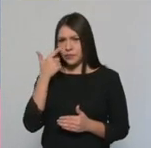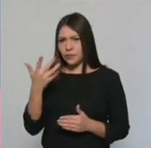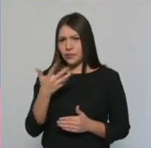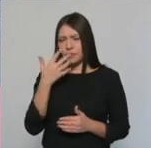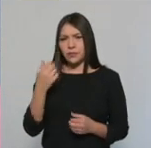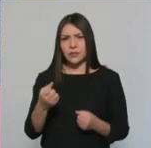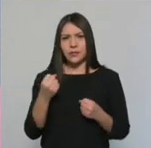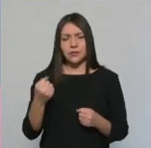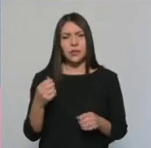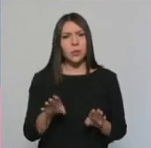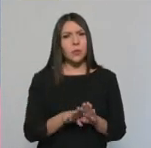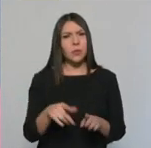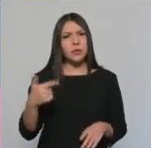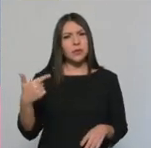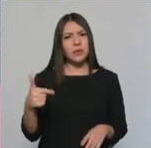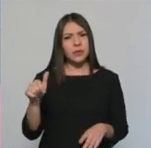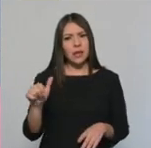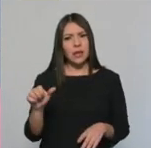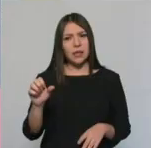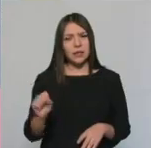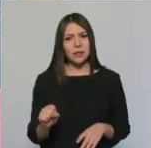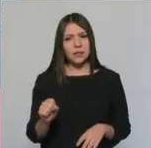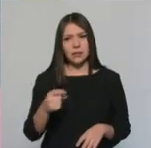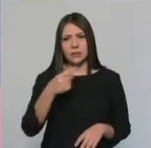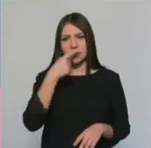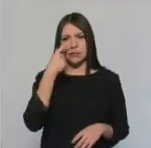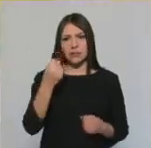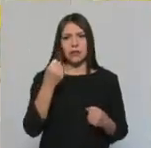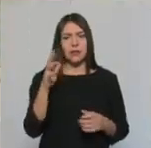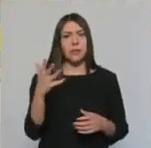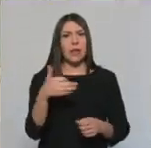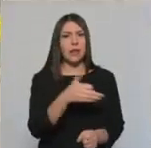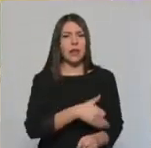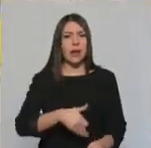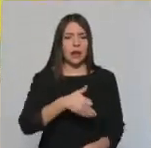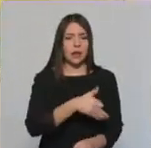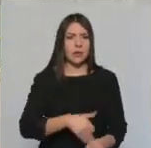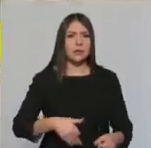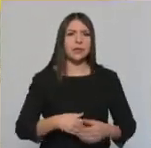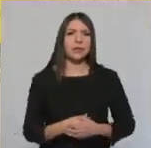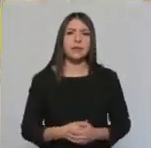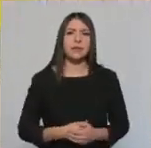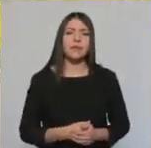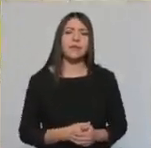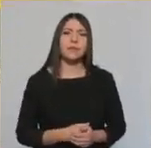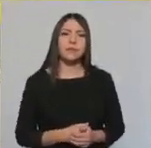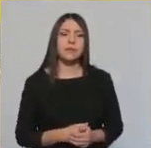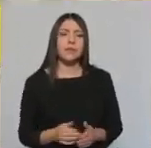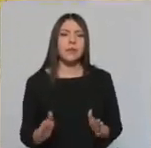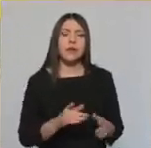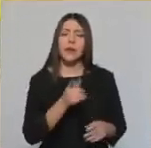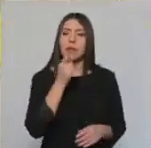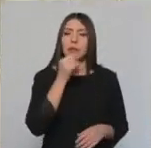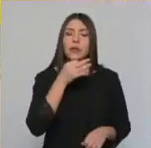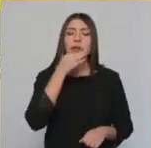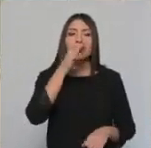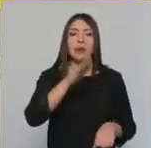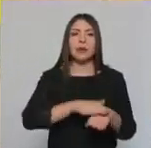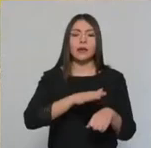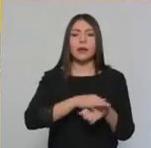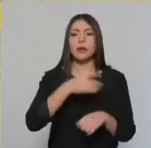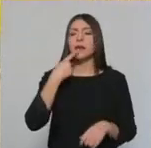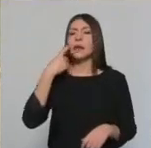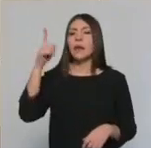sí. Sí, se percibía por las tardes. La Policía Federal señaló que se reportó al Ministerio Público